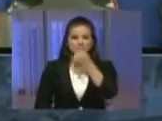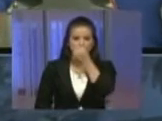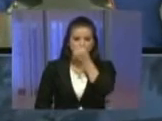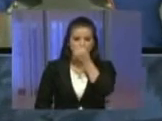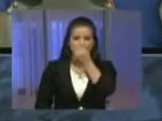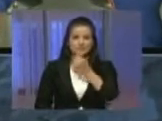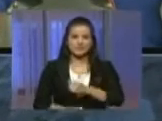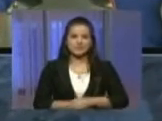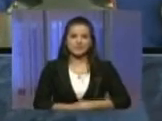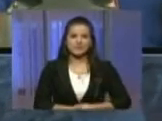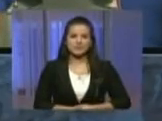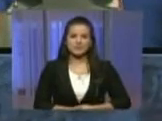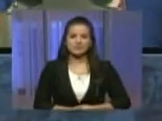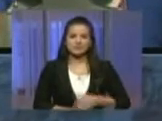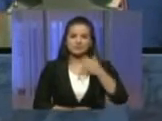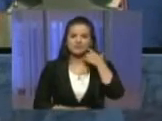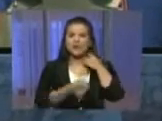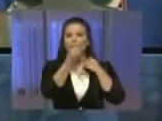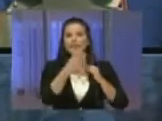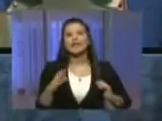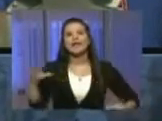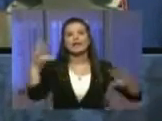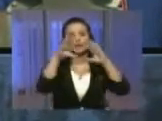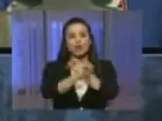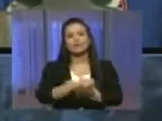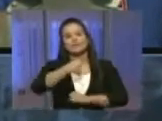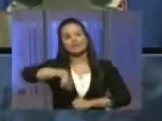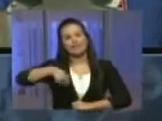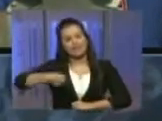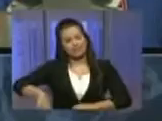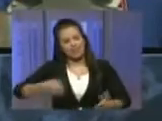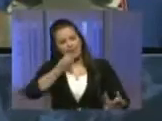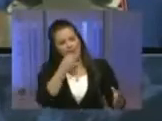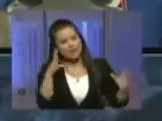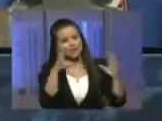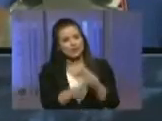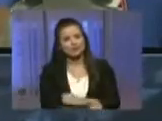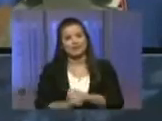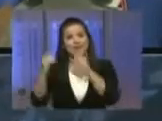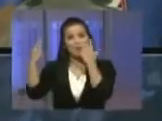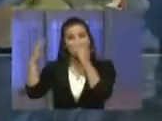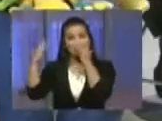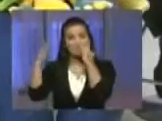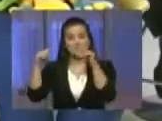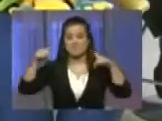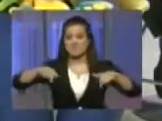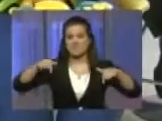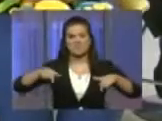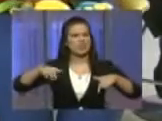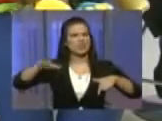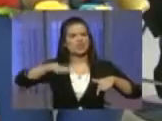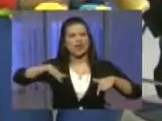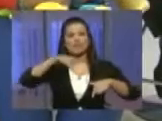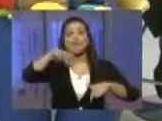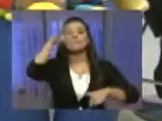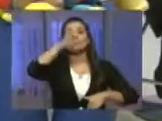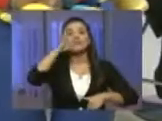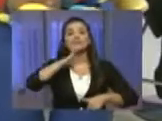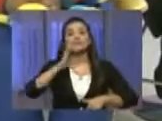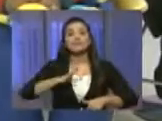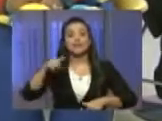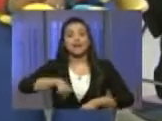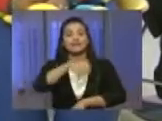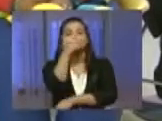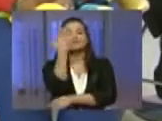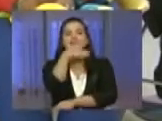adelante buenas noches presidente aquí estamos desde Brasil desde Río de Janeiro